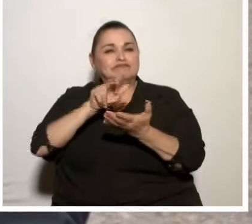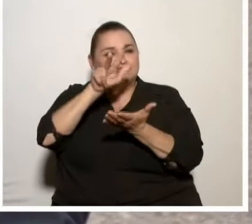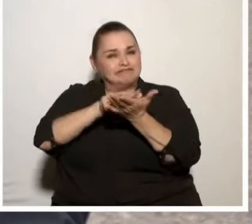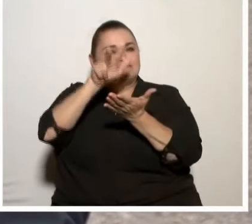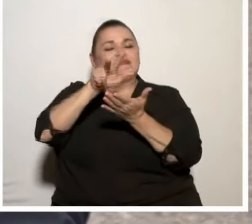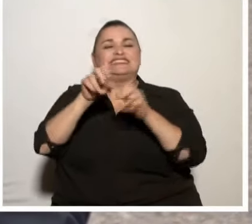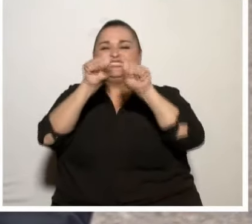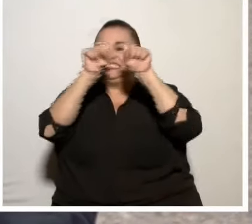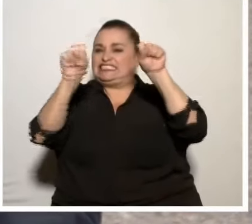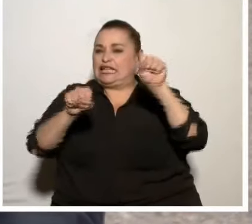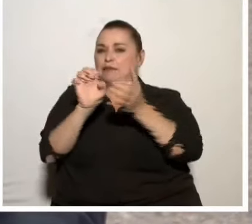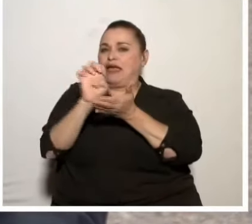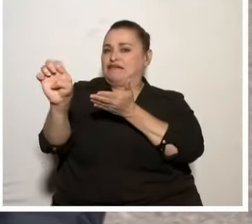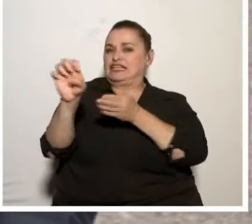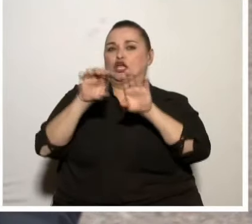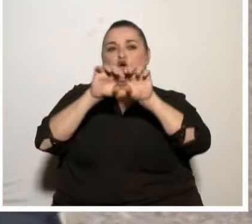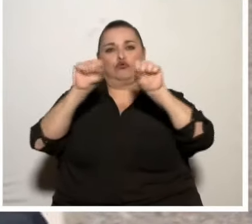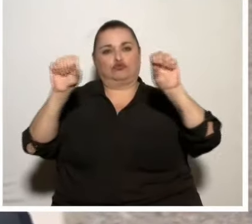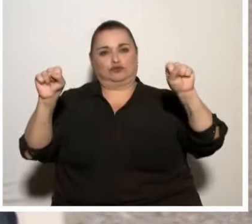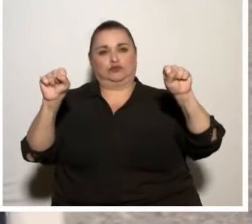la corrupción.